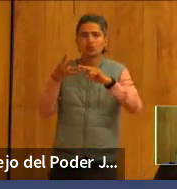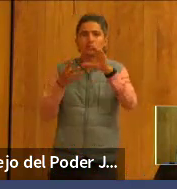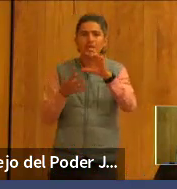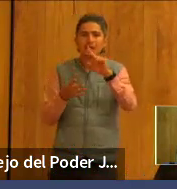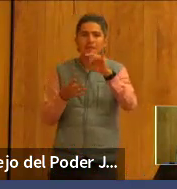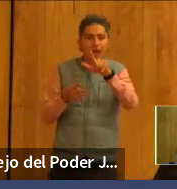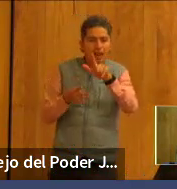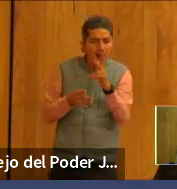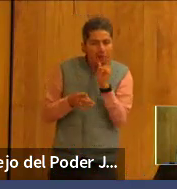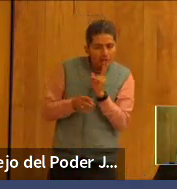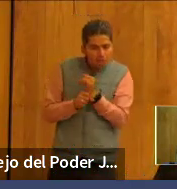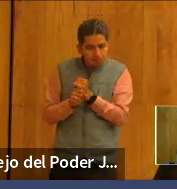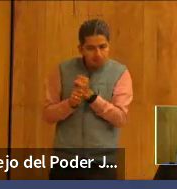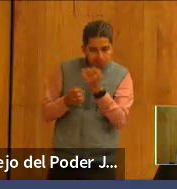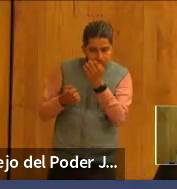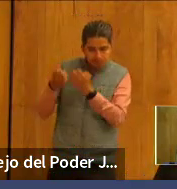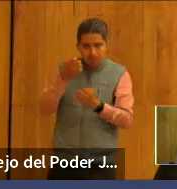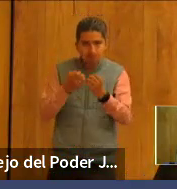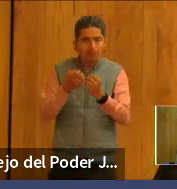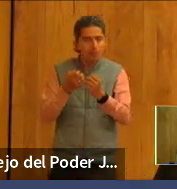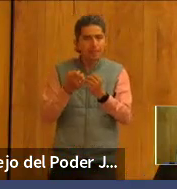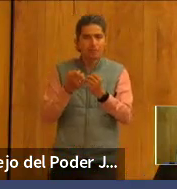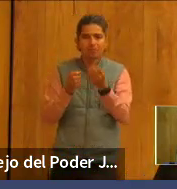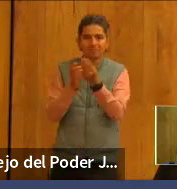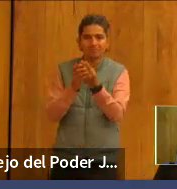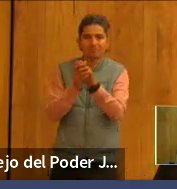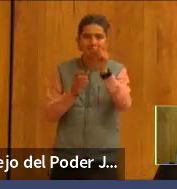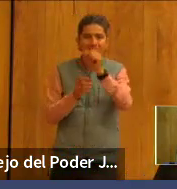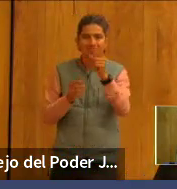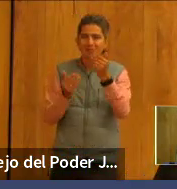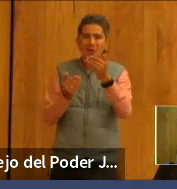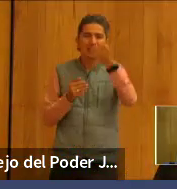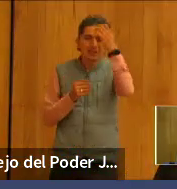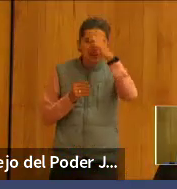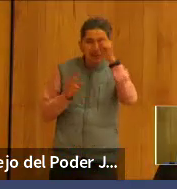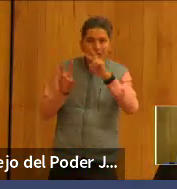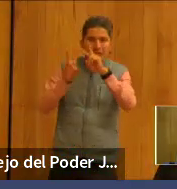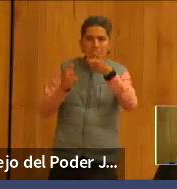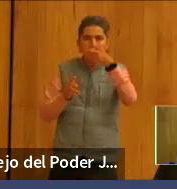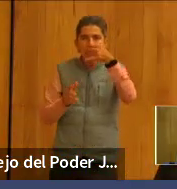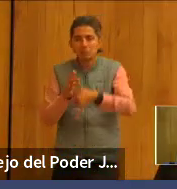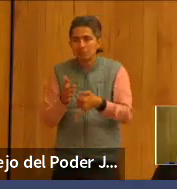afectó la credibilidad. Demostraron tener las capacitaciones profesionales, experiencia en la materia,